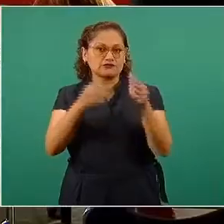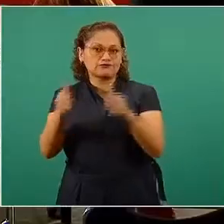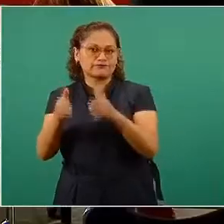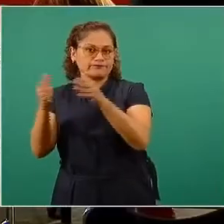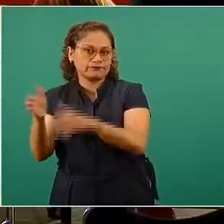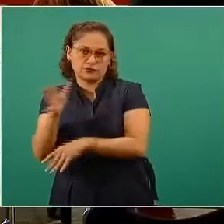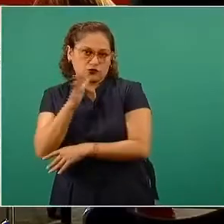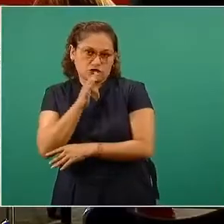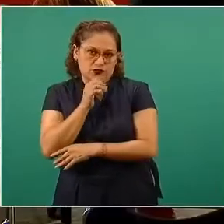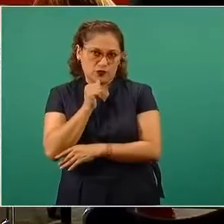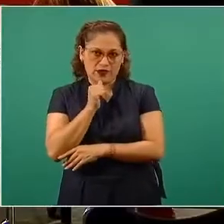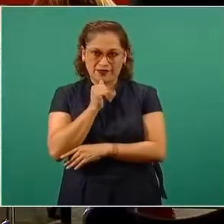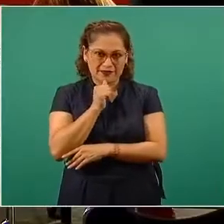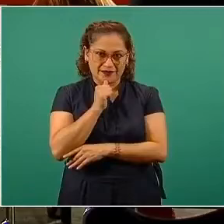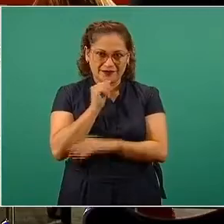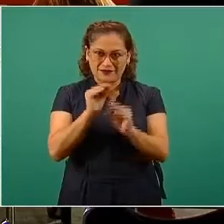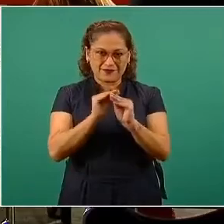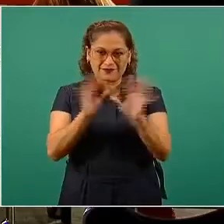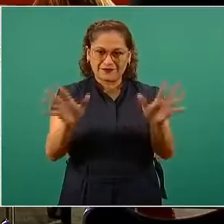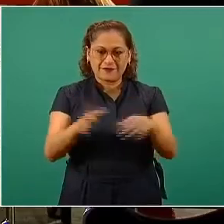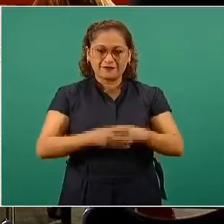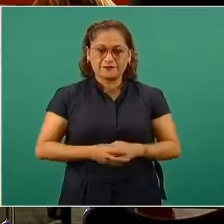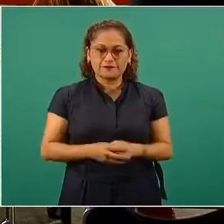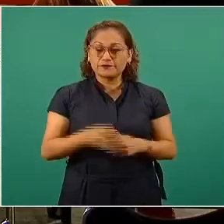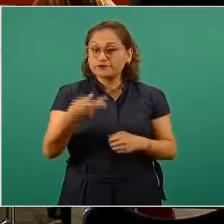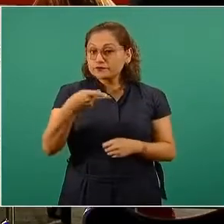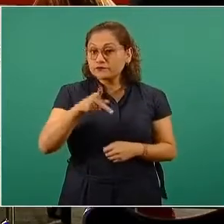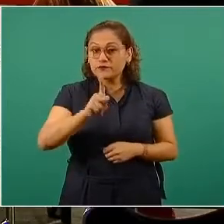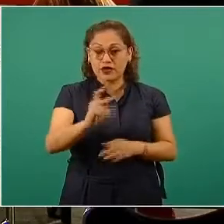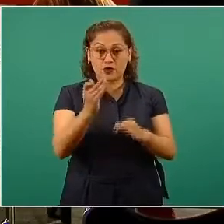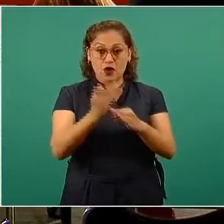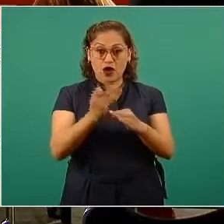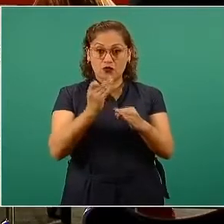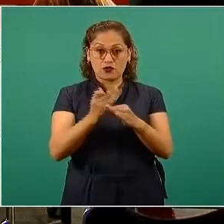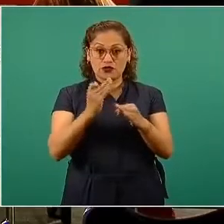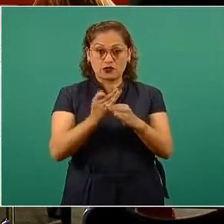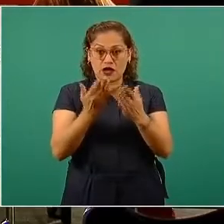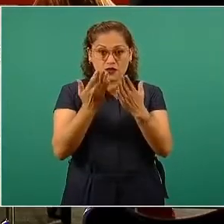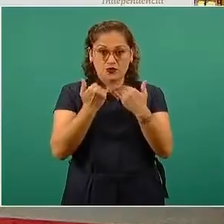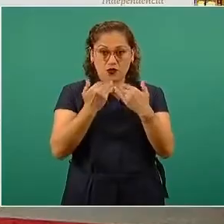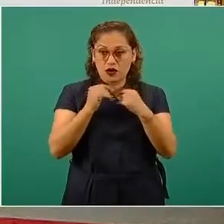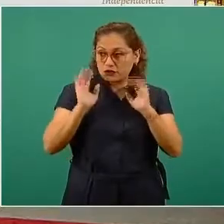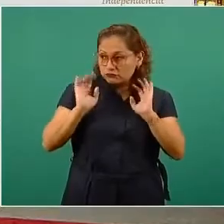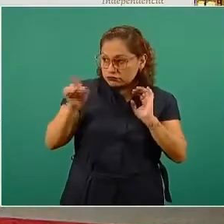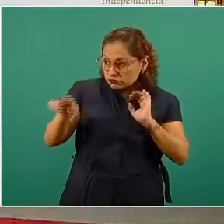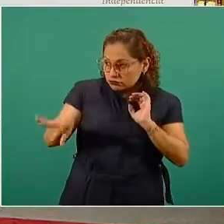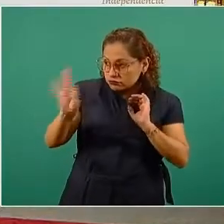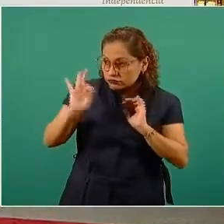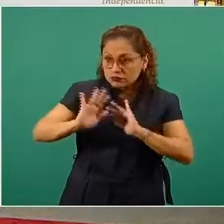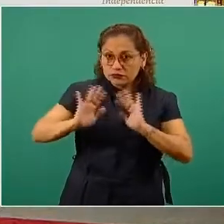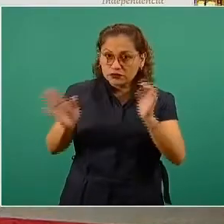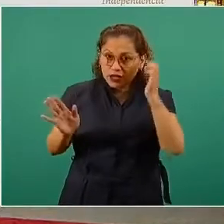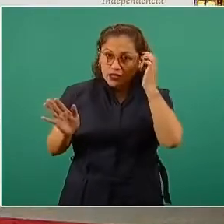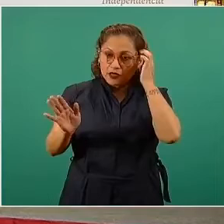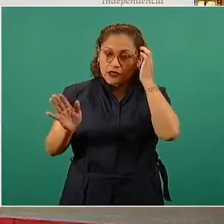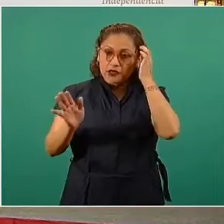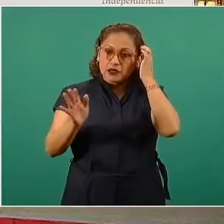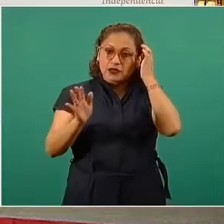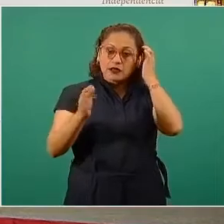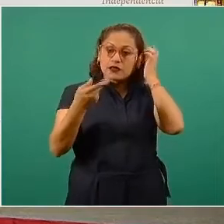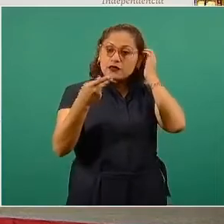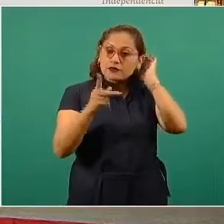posponiendo. No tenemos en este momento, a reserva que el doctor Alomian lo haya localizado, hay los números de